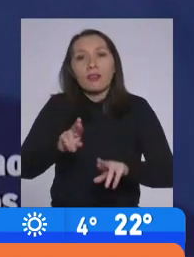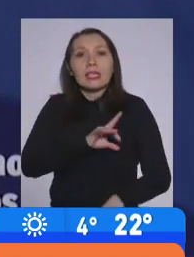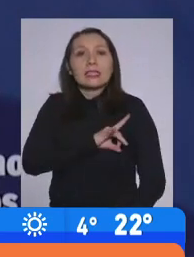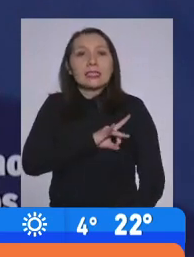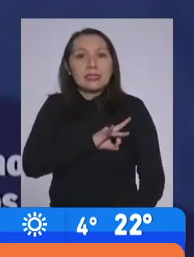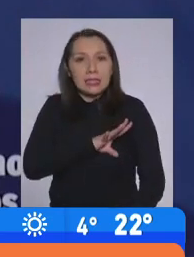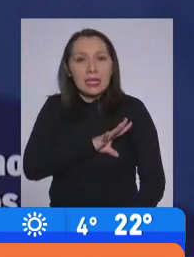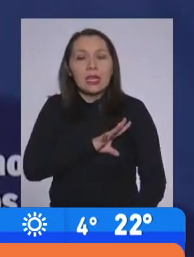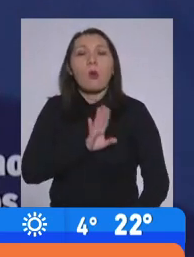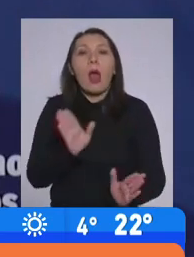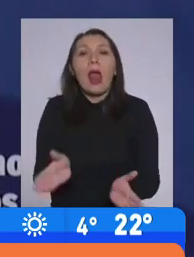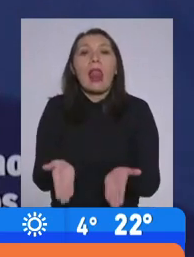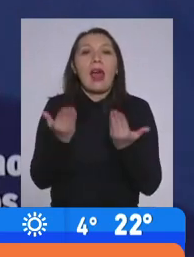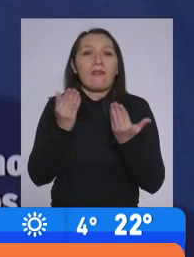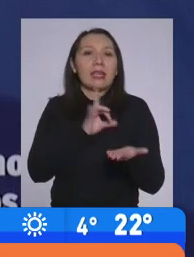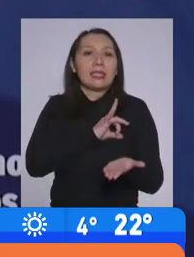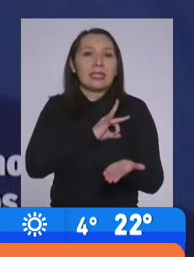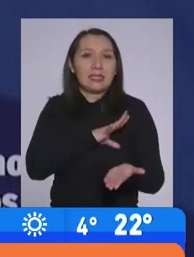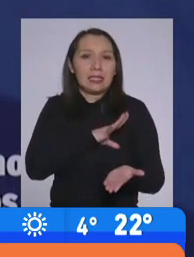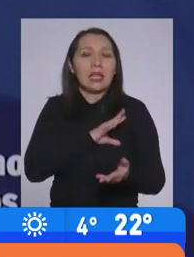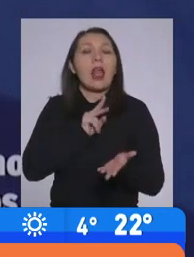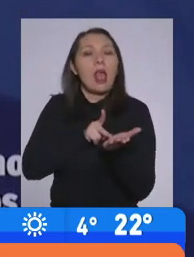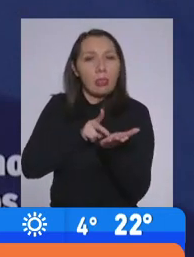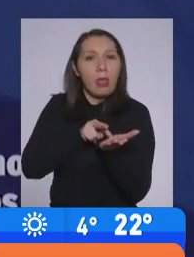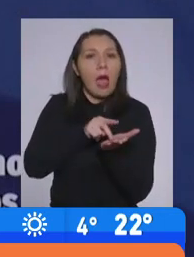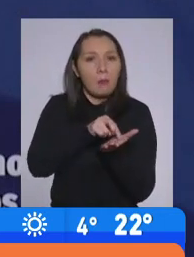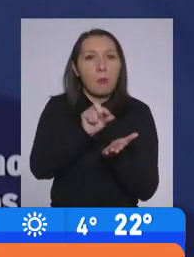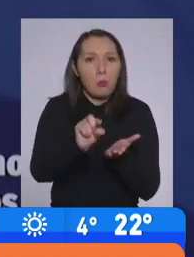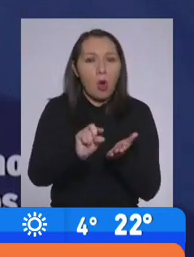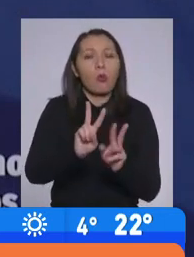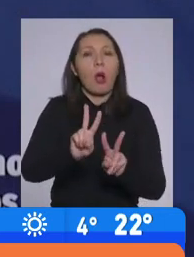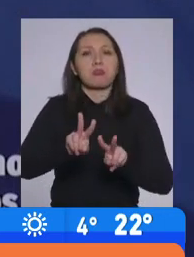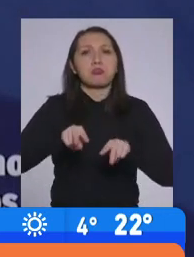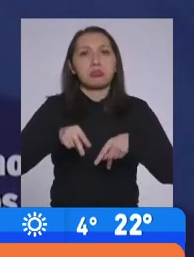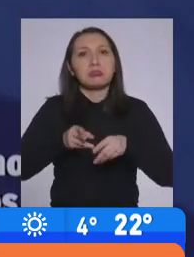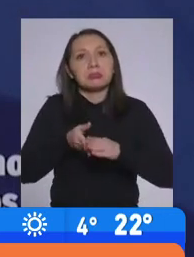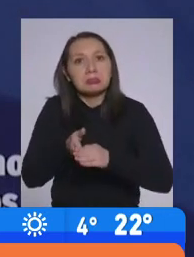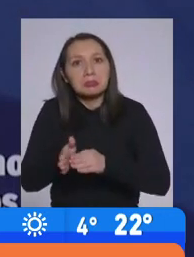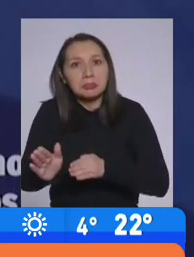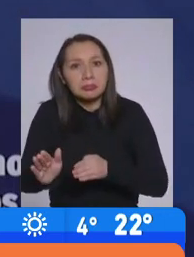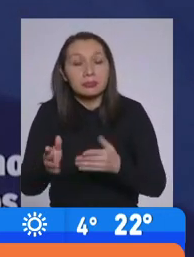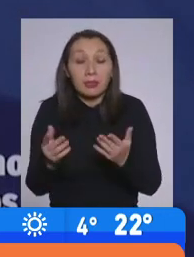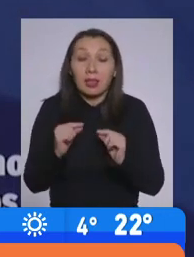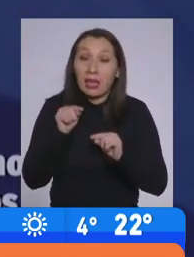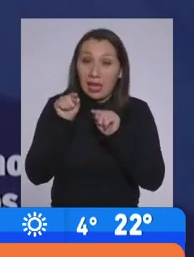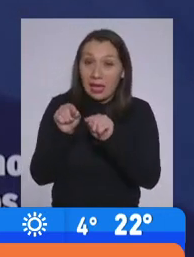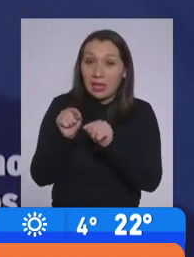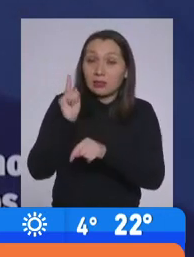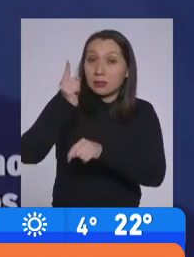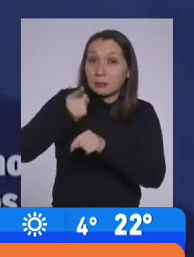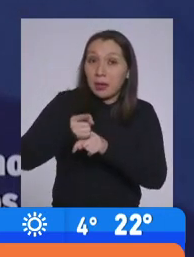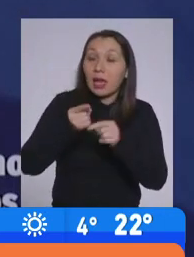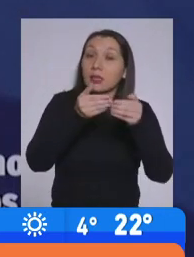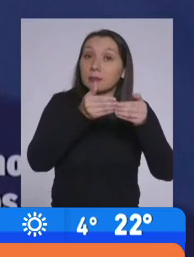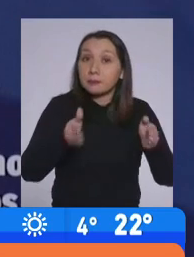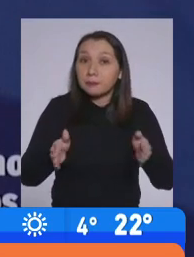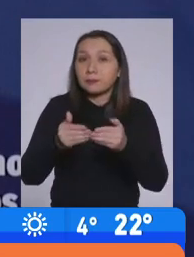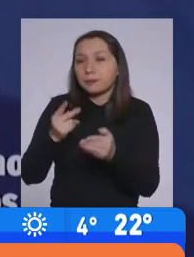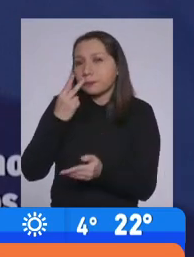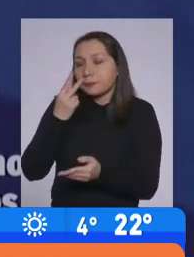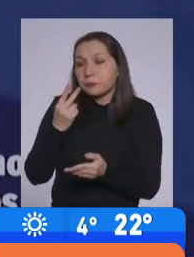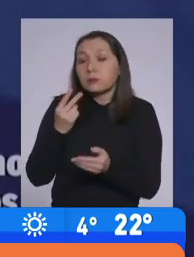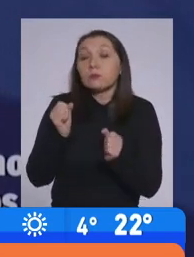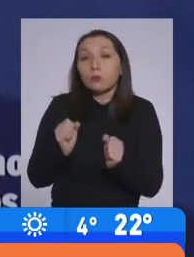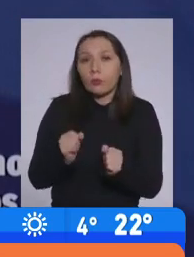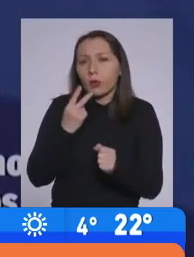chile levantemos chile' paso a paso en esas medidas que hemos tomado se han considerado obviamente